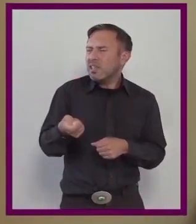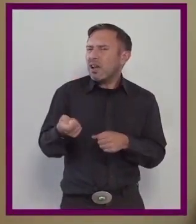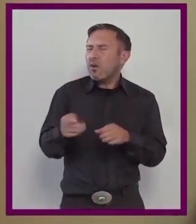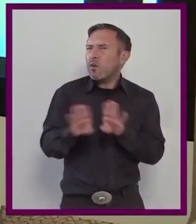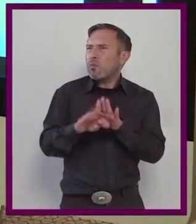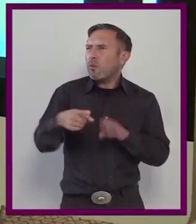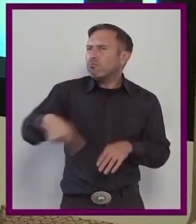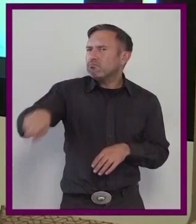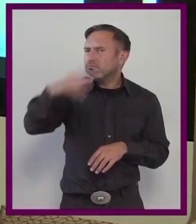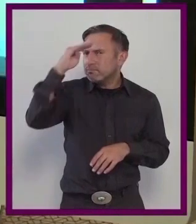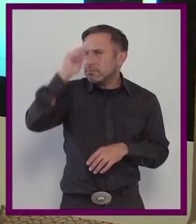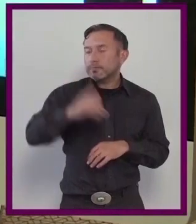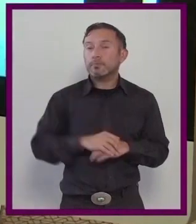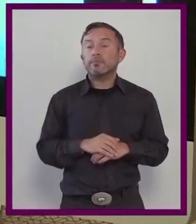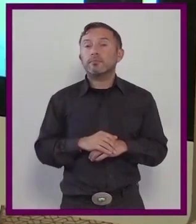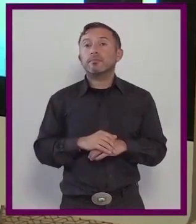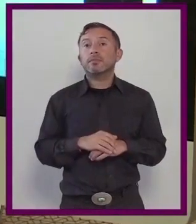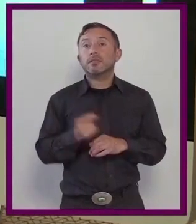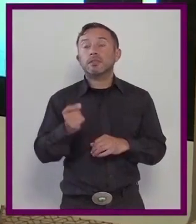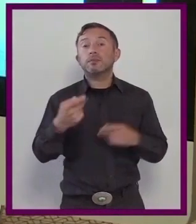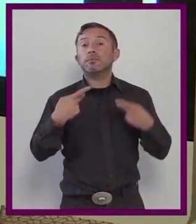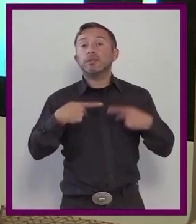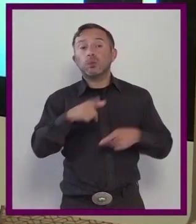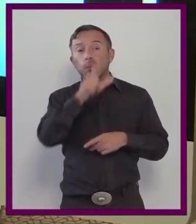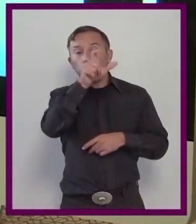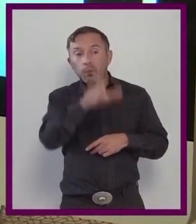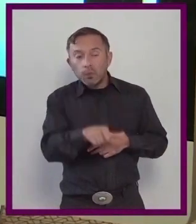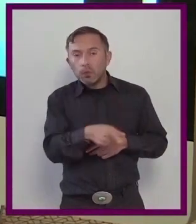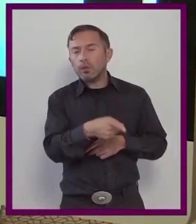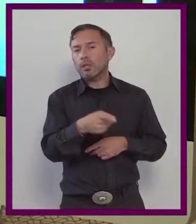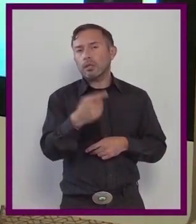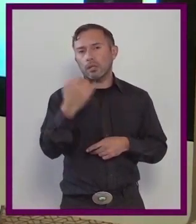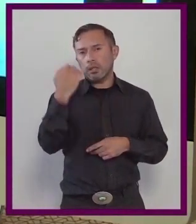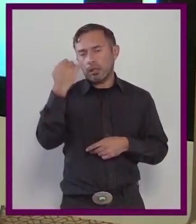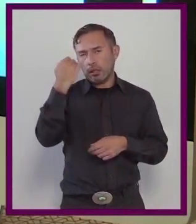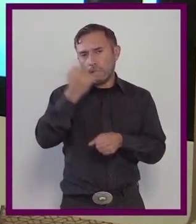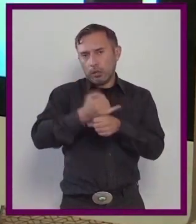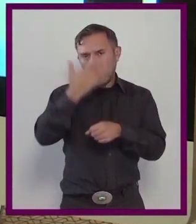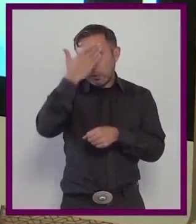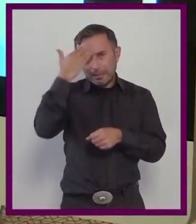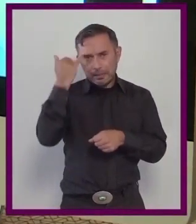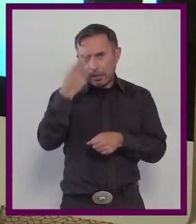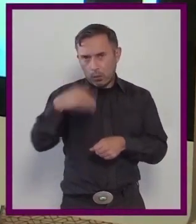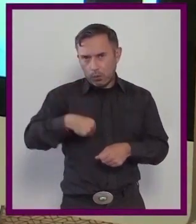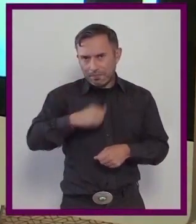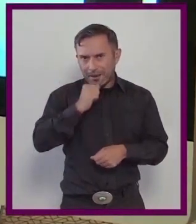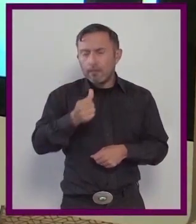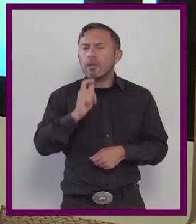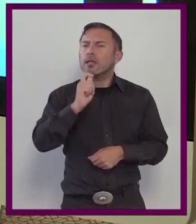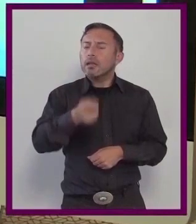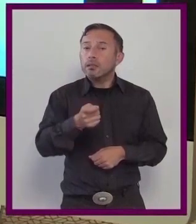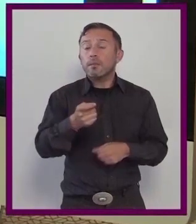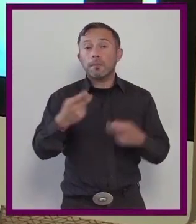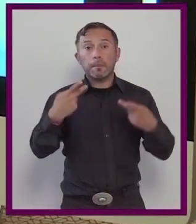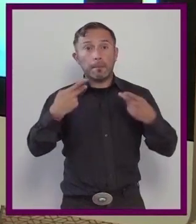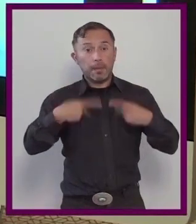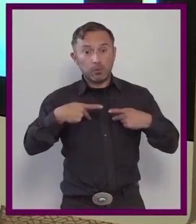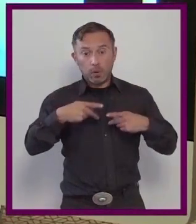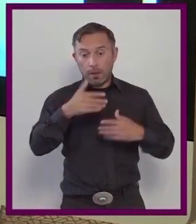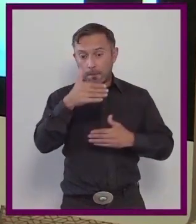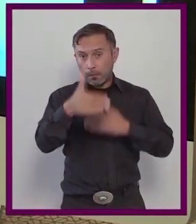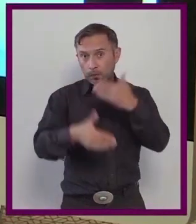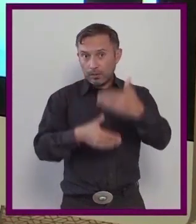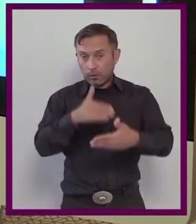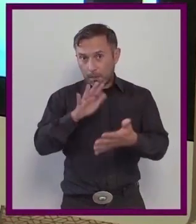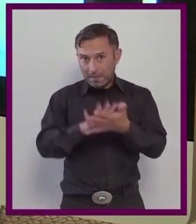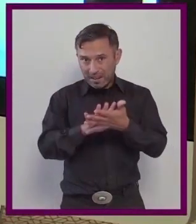maneja ahora. La presunción de inocencia significa básicamente que la persona que se encuentra dentro del